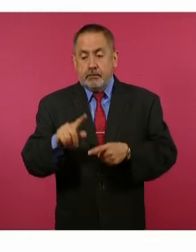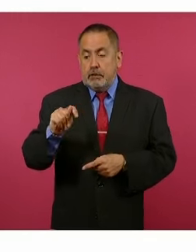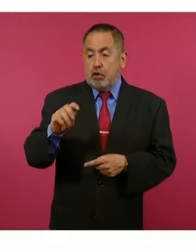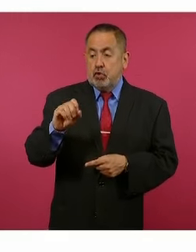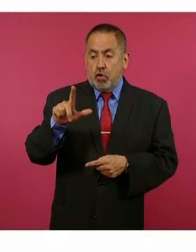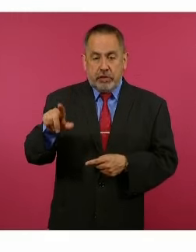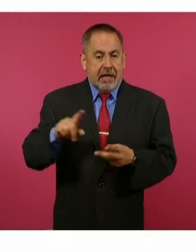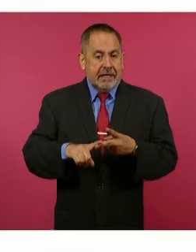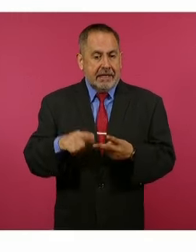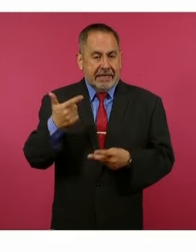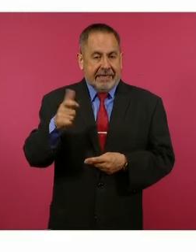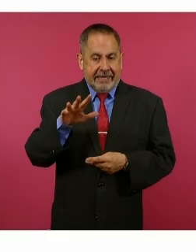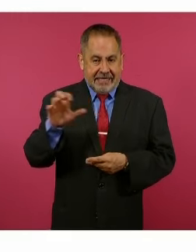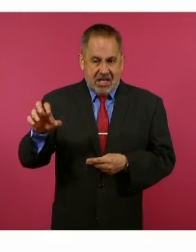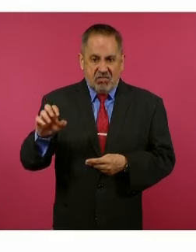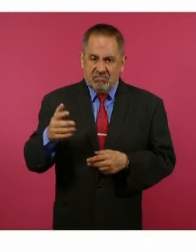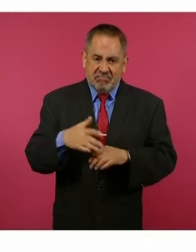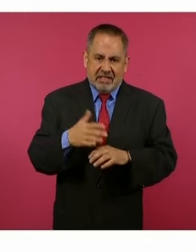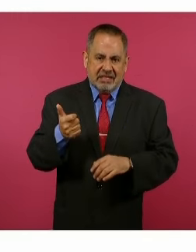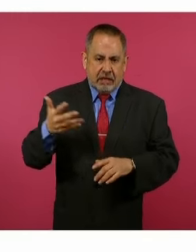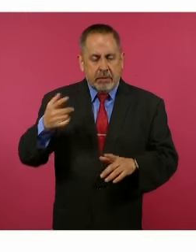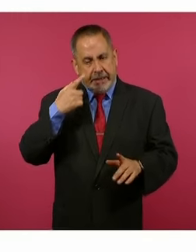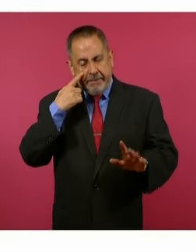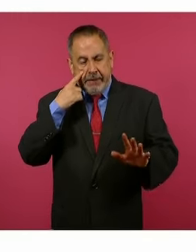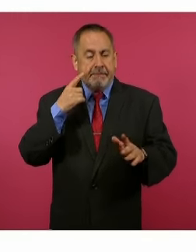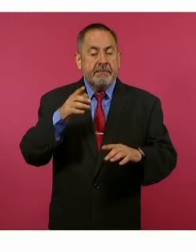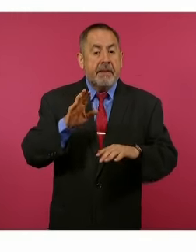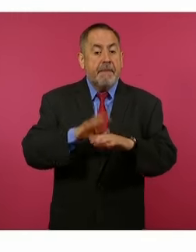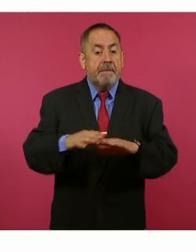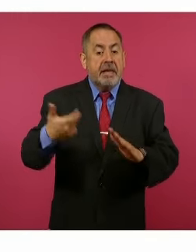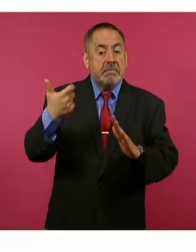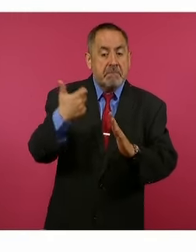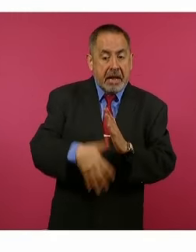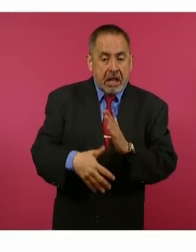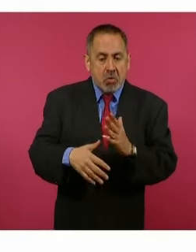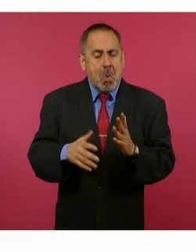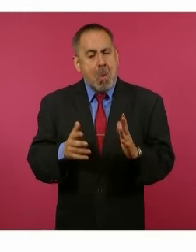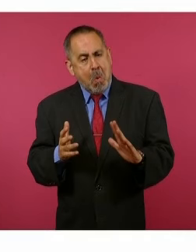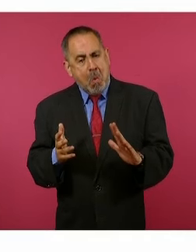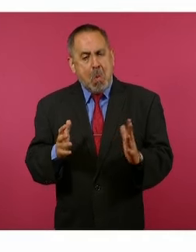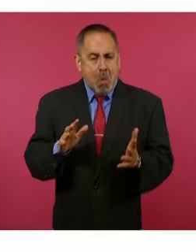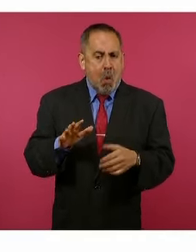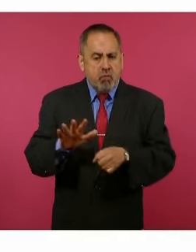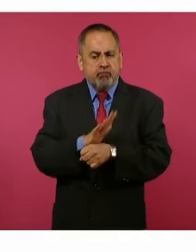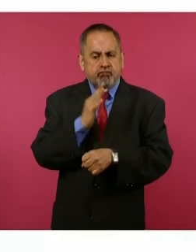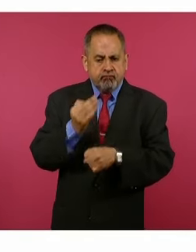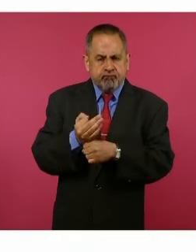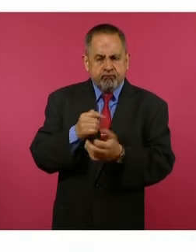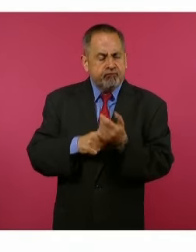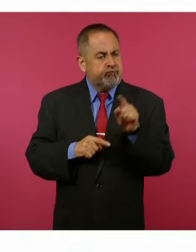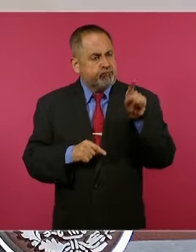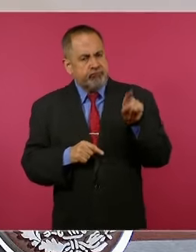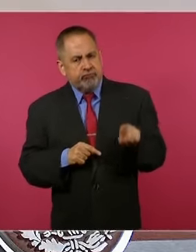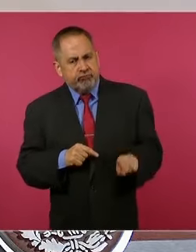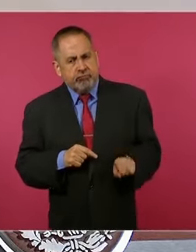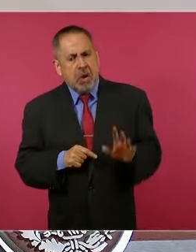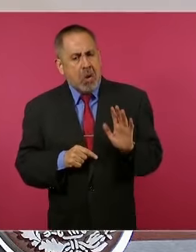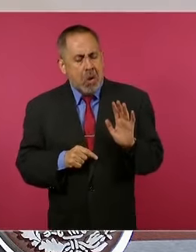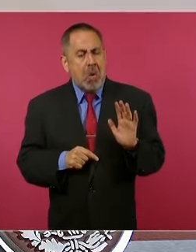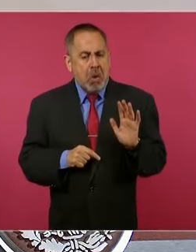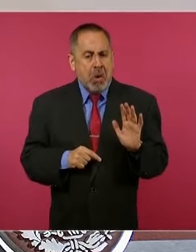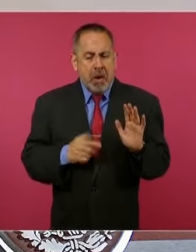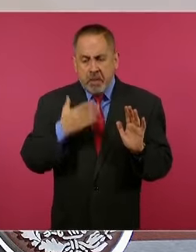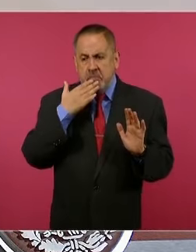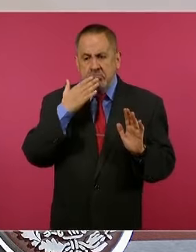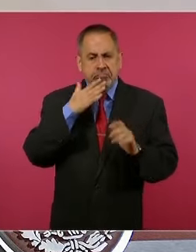g500 como vemos entre las más baratas las aliadas de los consumidores hay una movilidad vamos viendo comportamientos que van vienen Pero todas